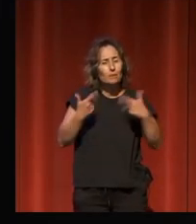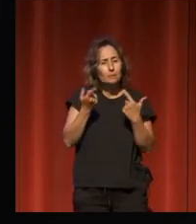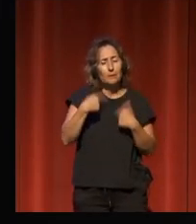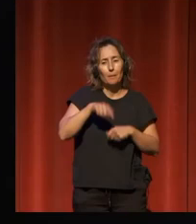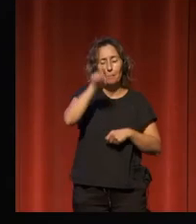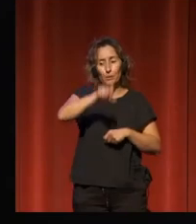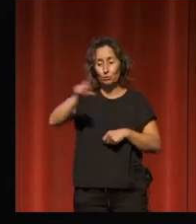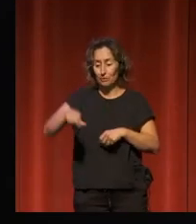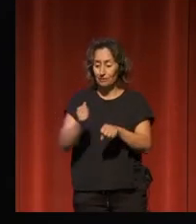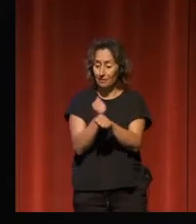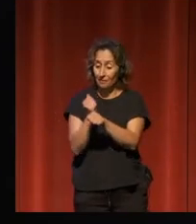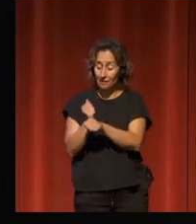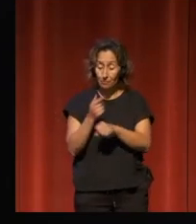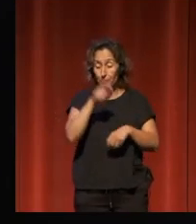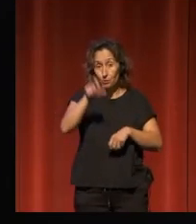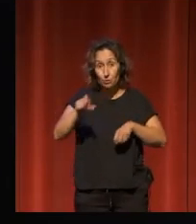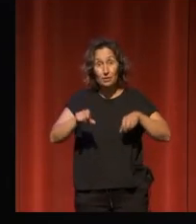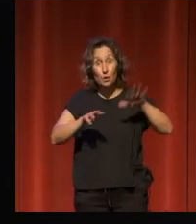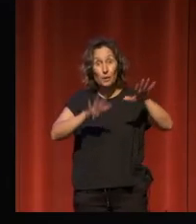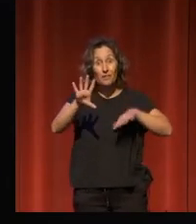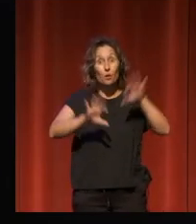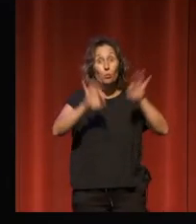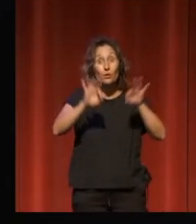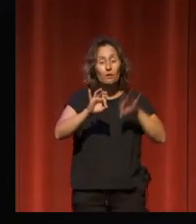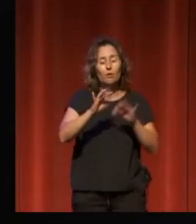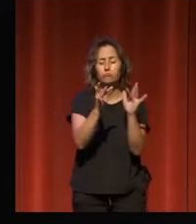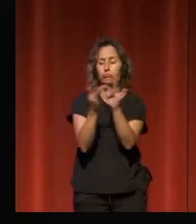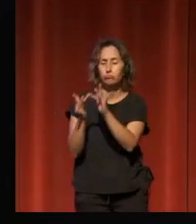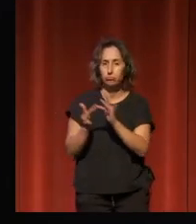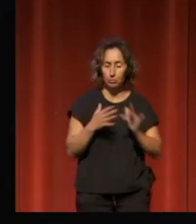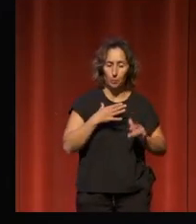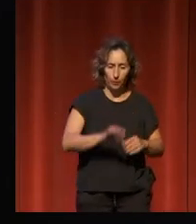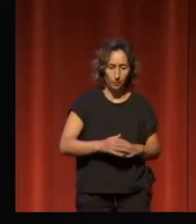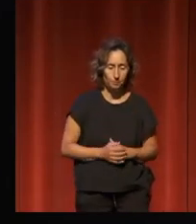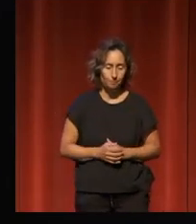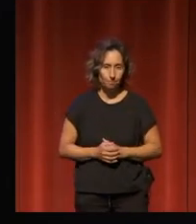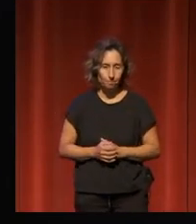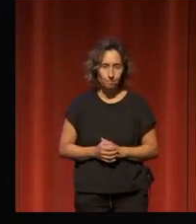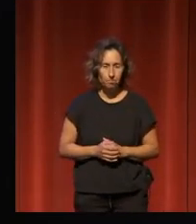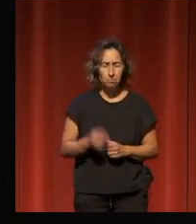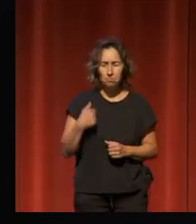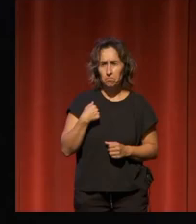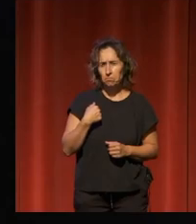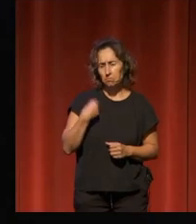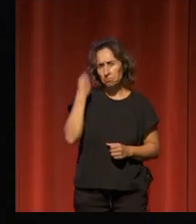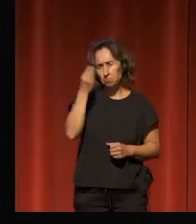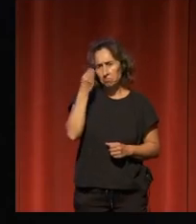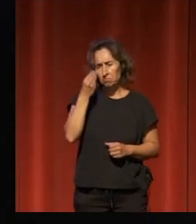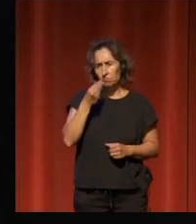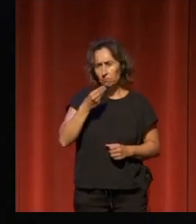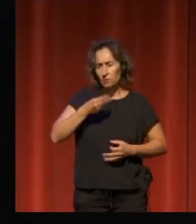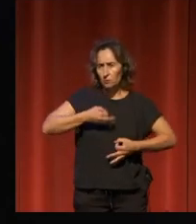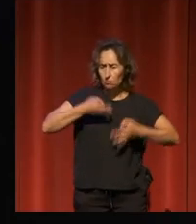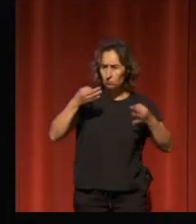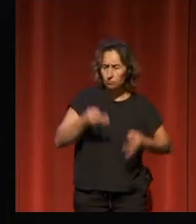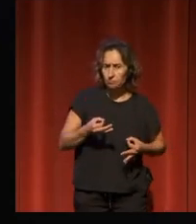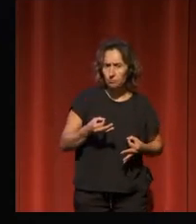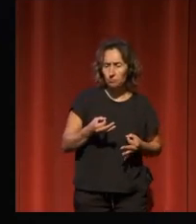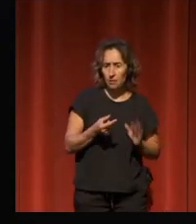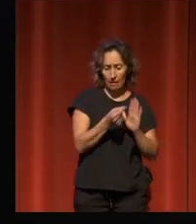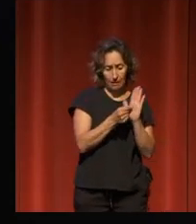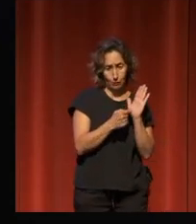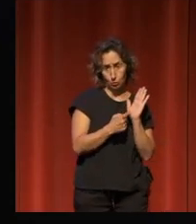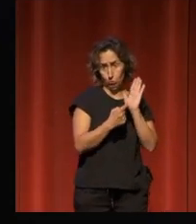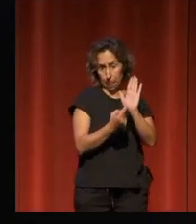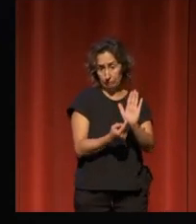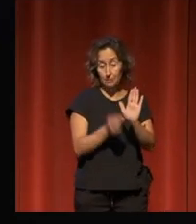por de la población navarra podemos afirmar seguramente y con acierto con estos datos que que que